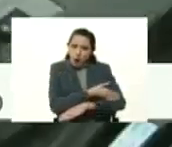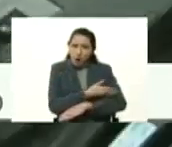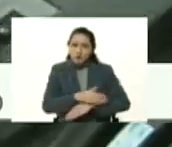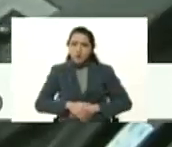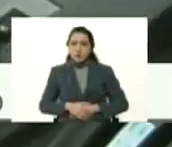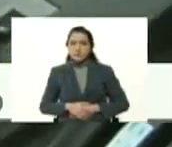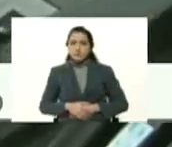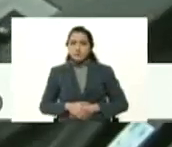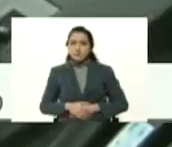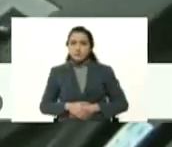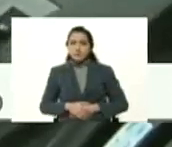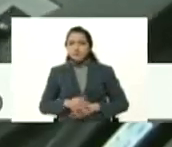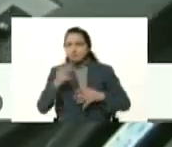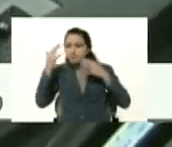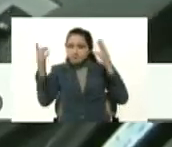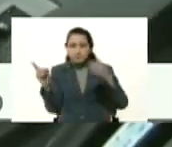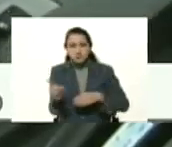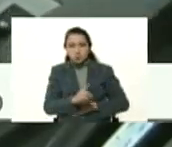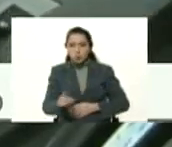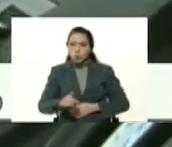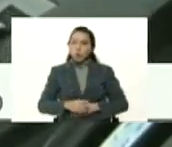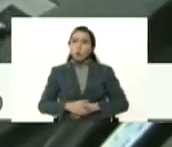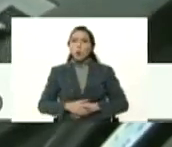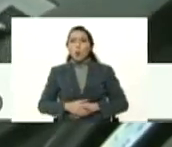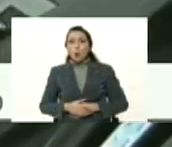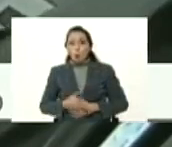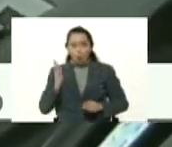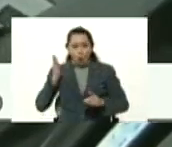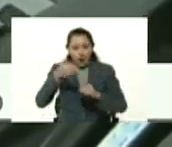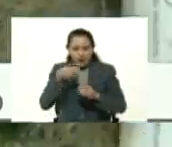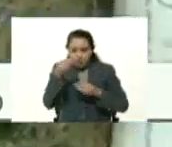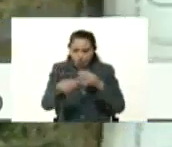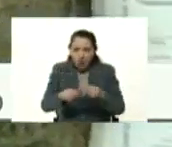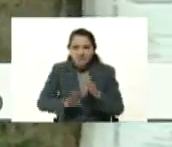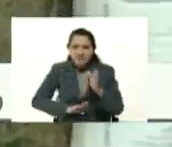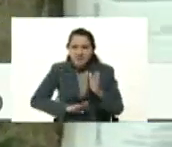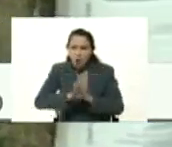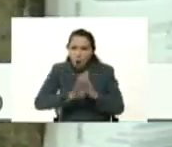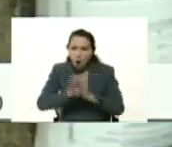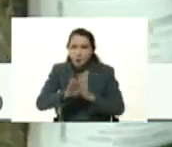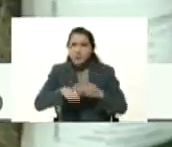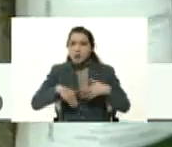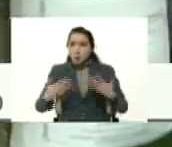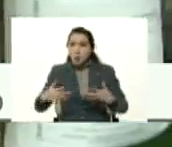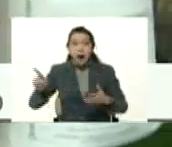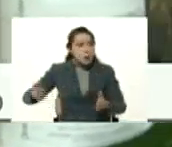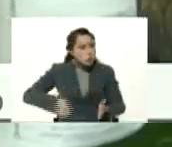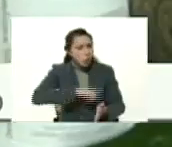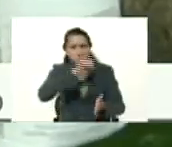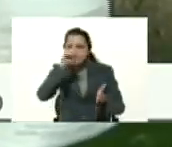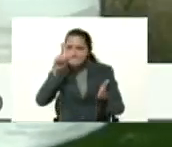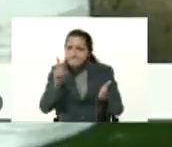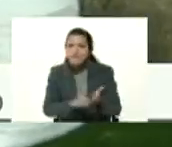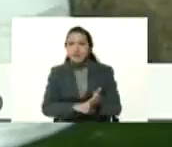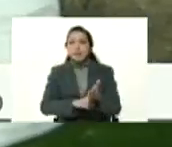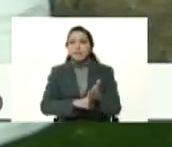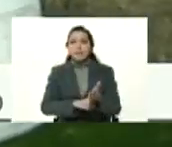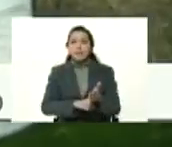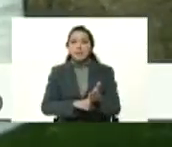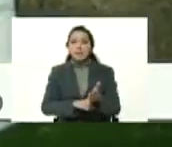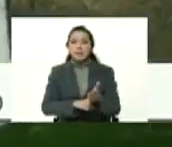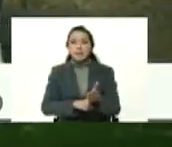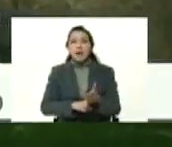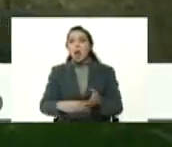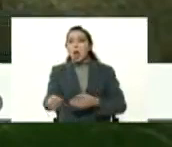una utopía. El objetivo número uno, que se trata de producir el 100% de